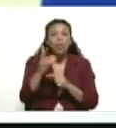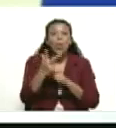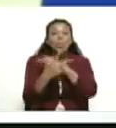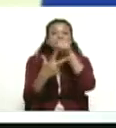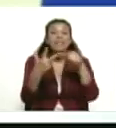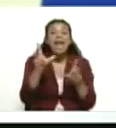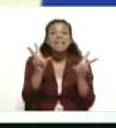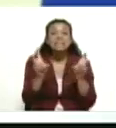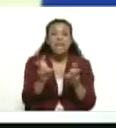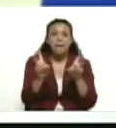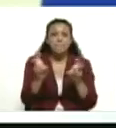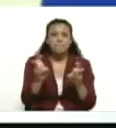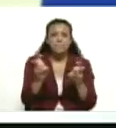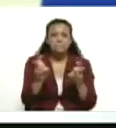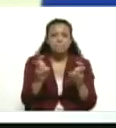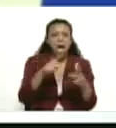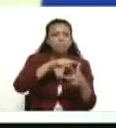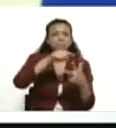temas.